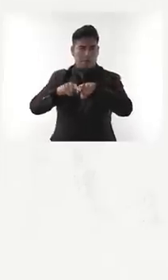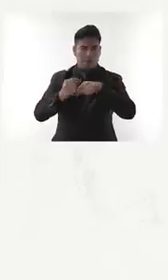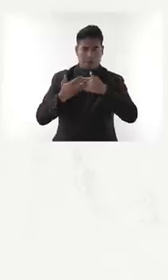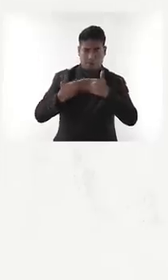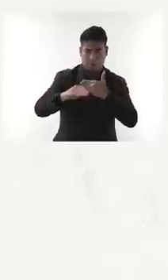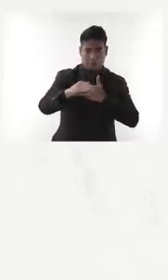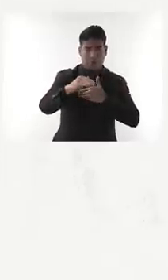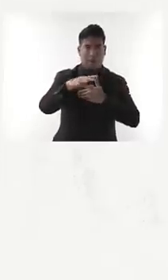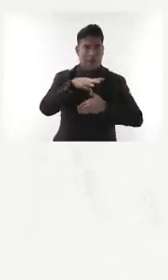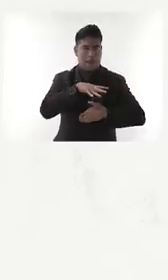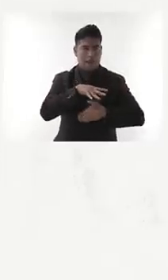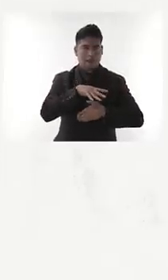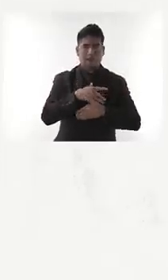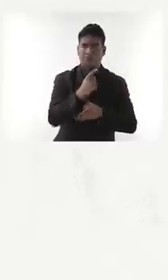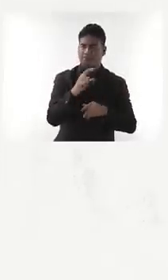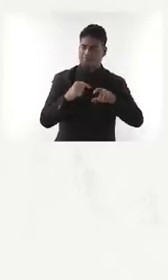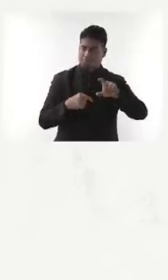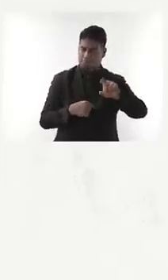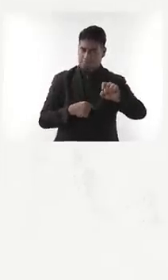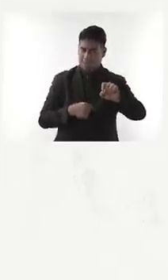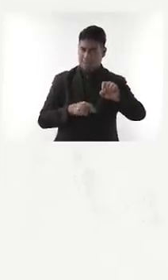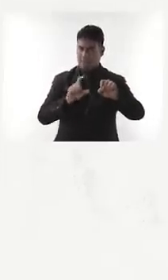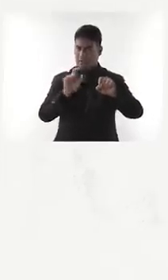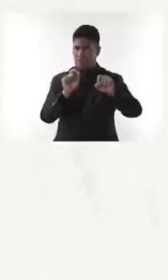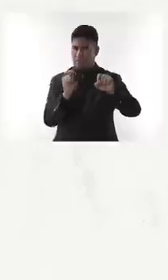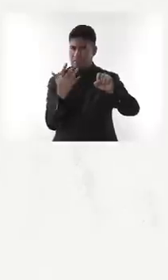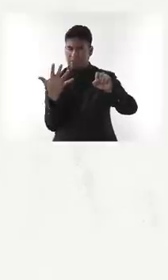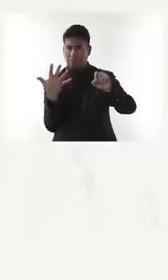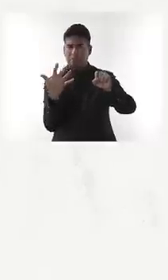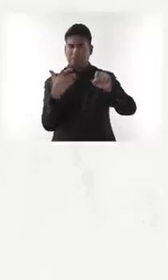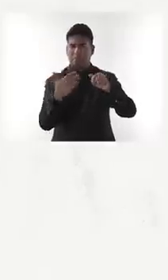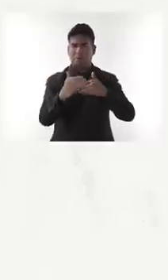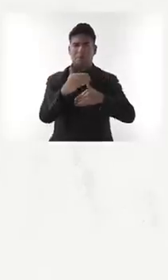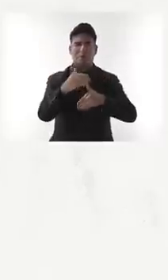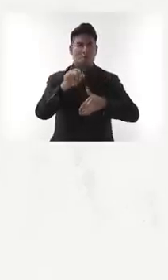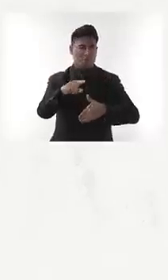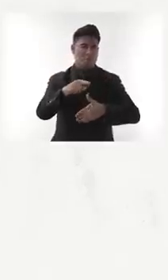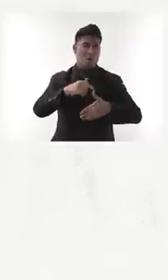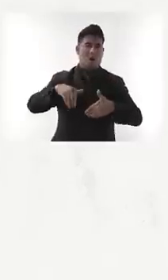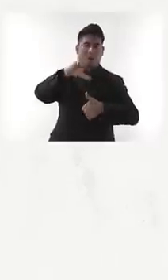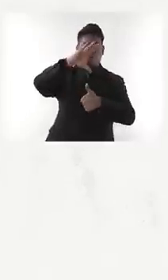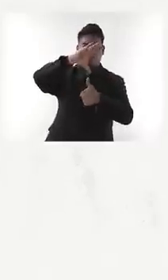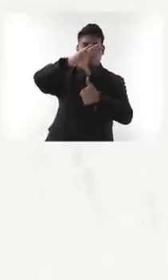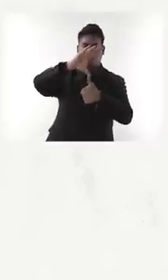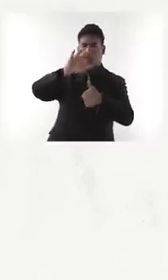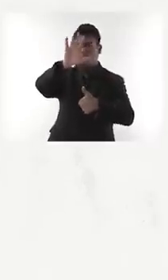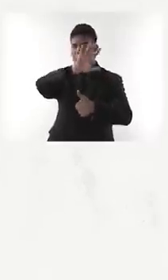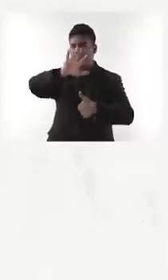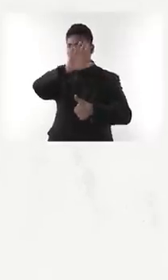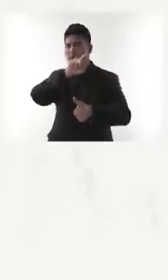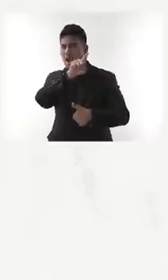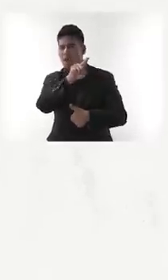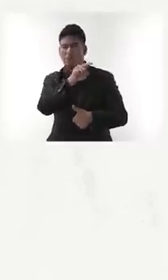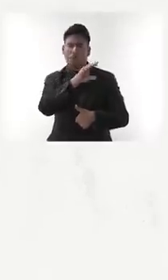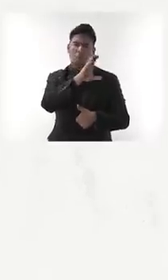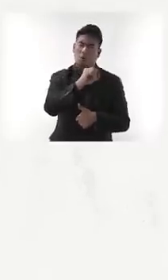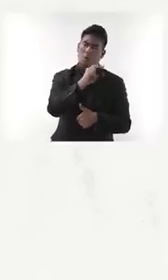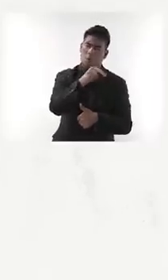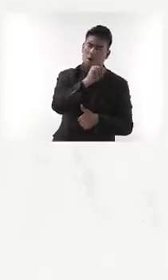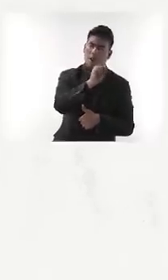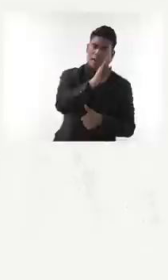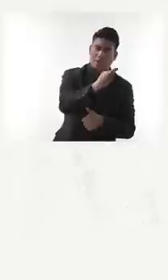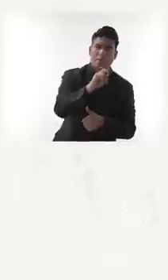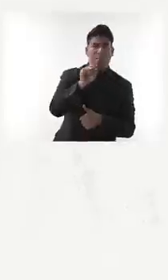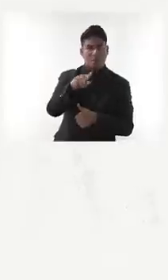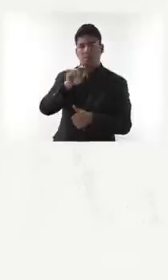de nivel en Norteamérica organizado por la CONCACAF de la mano de la FIFA, el cual seguramente